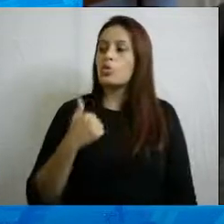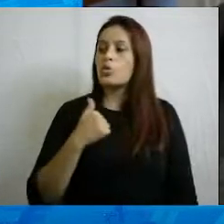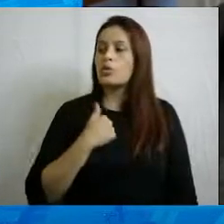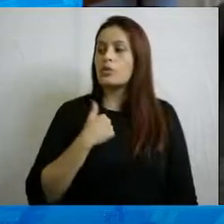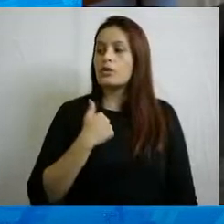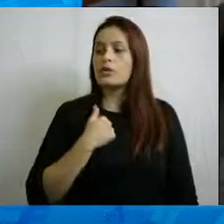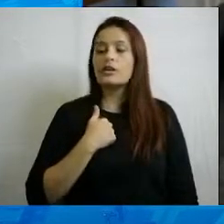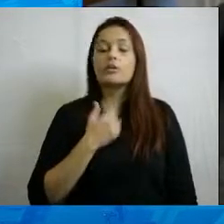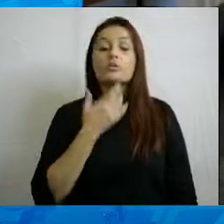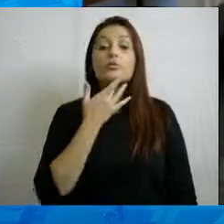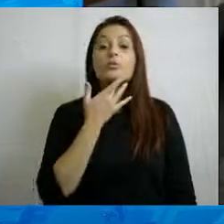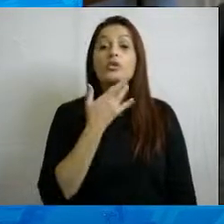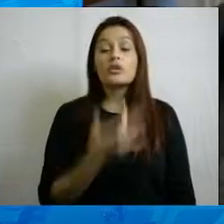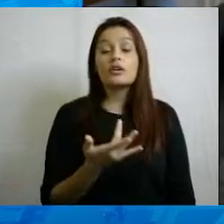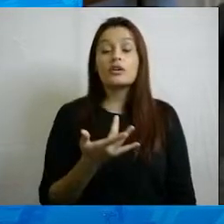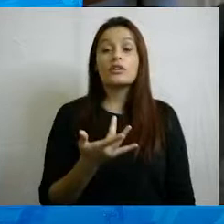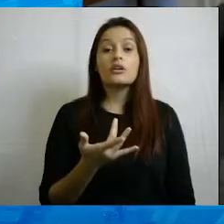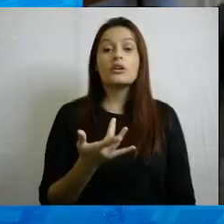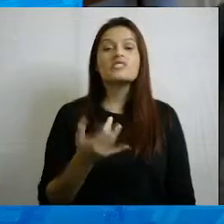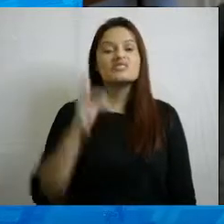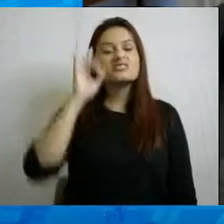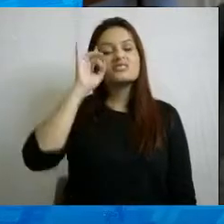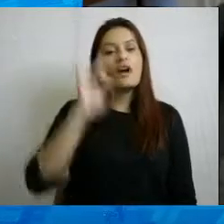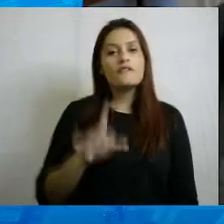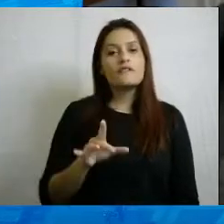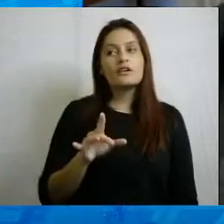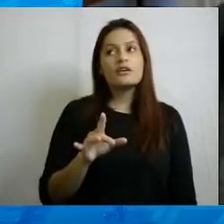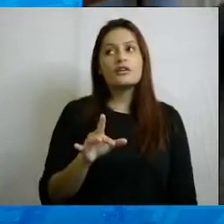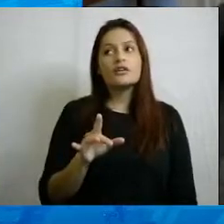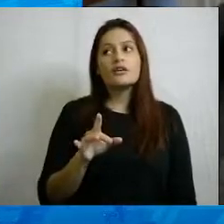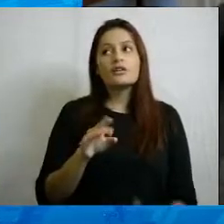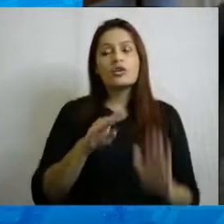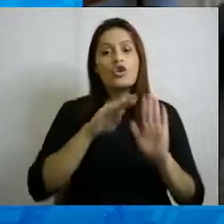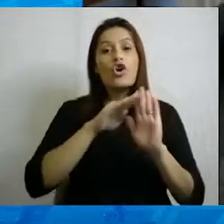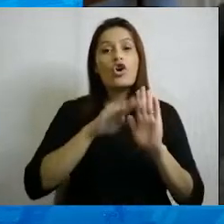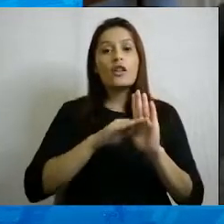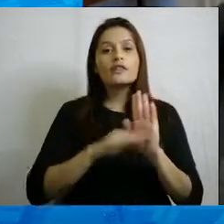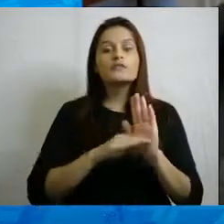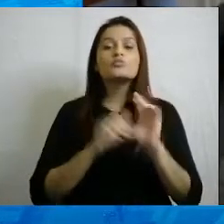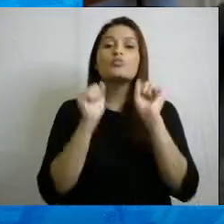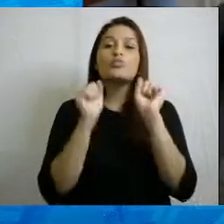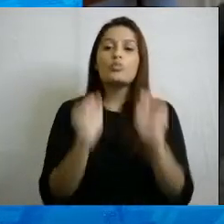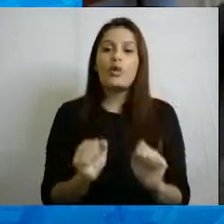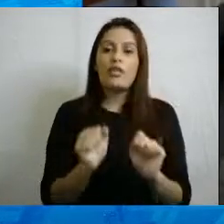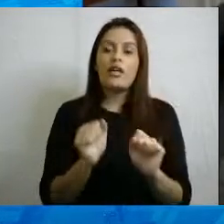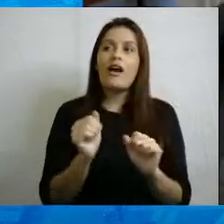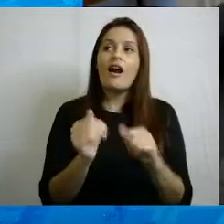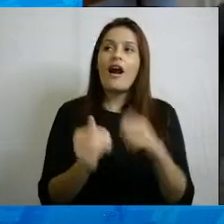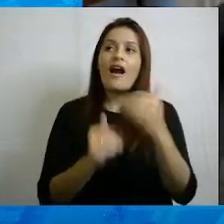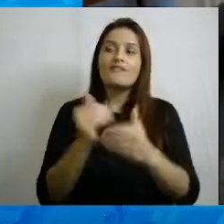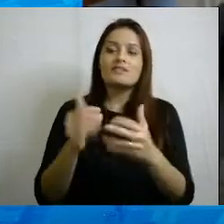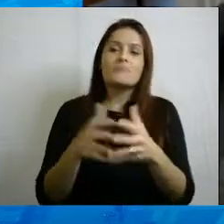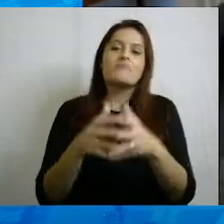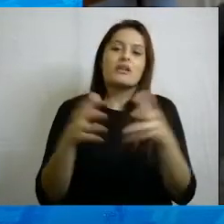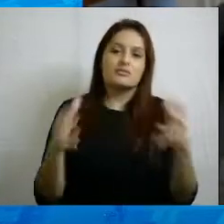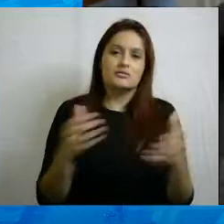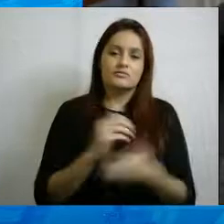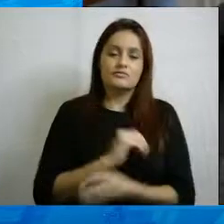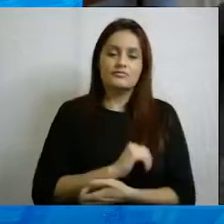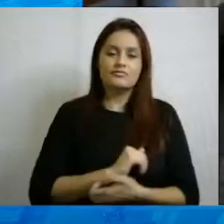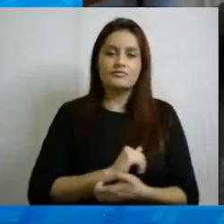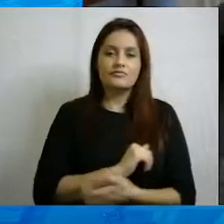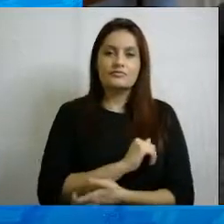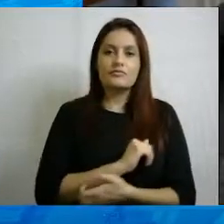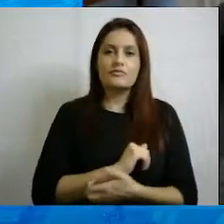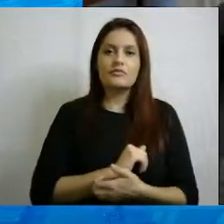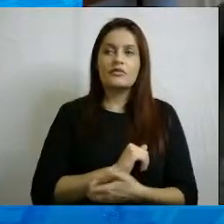porque estamos conscientes que con la ordenanza pudiésemos avanzar en muchos puntos.